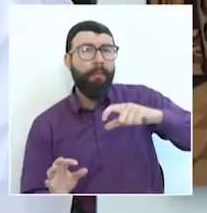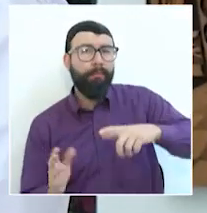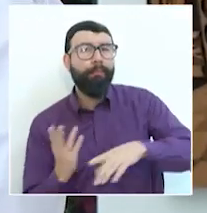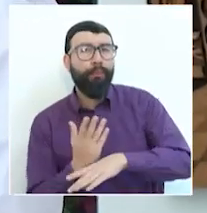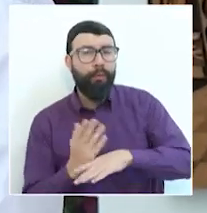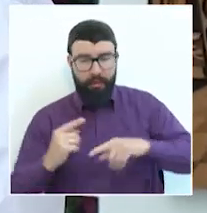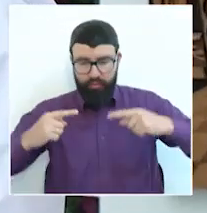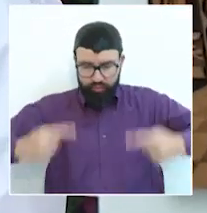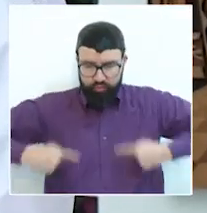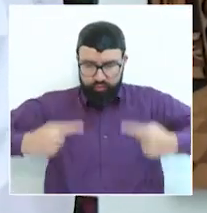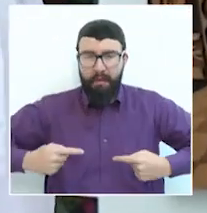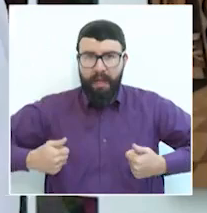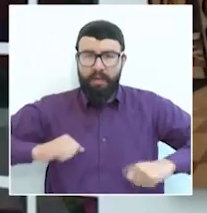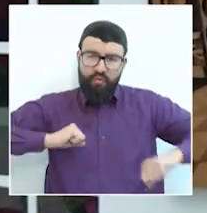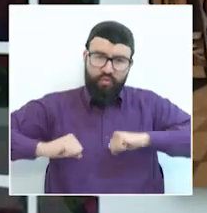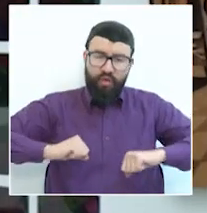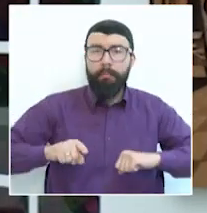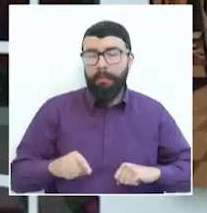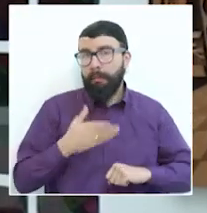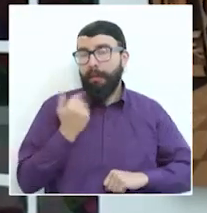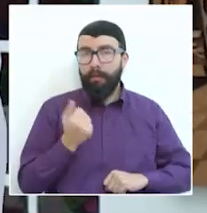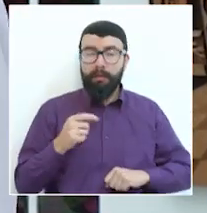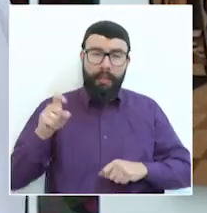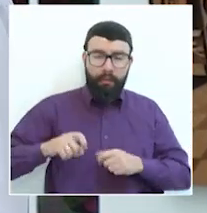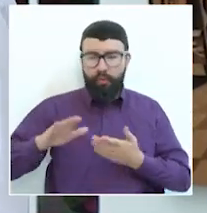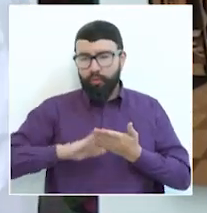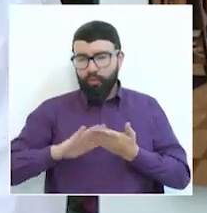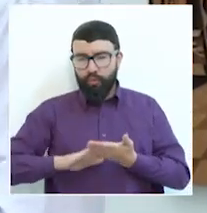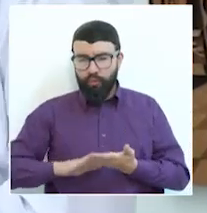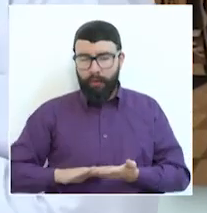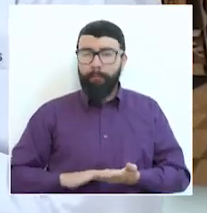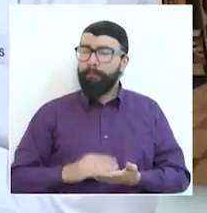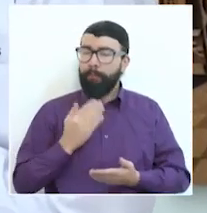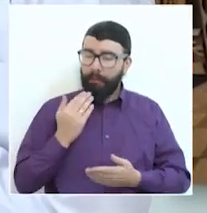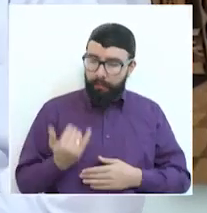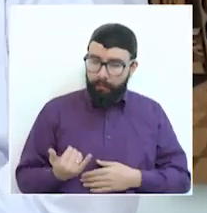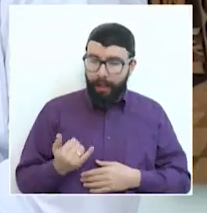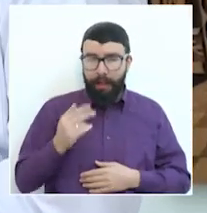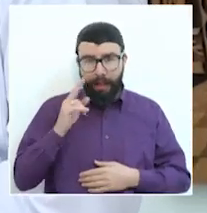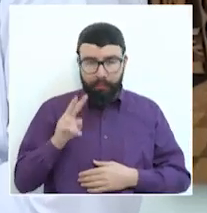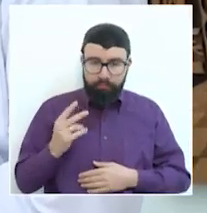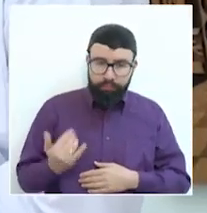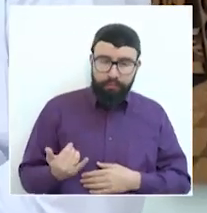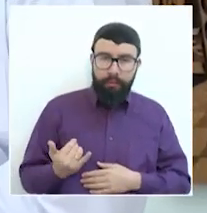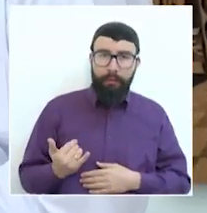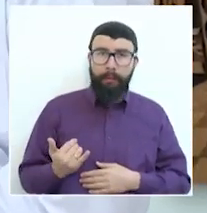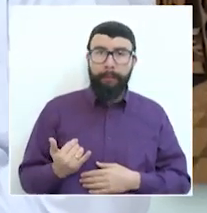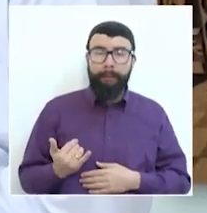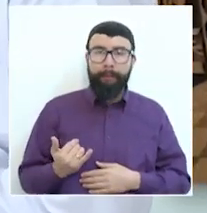esa parte mecánica. En la parte de abajo comenzamos a ver las alturas de